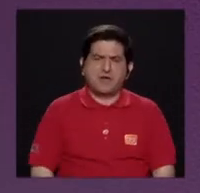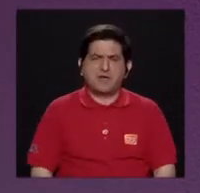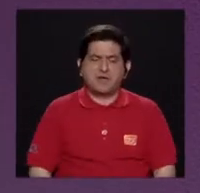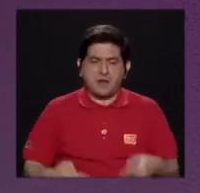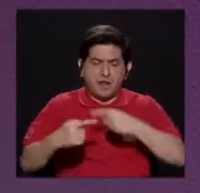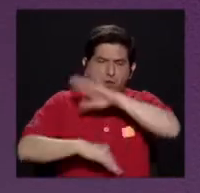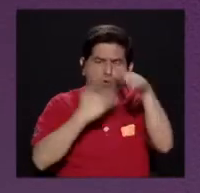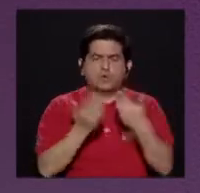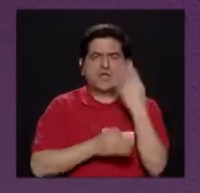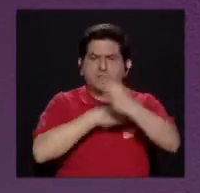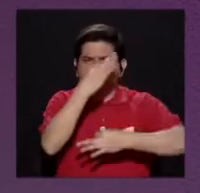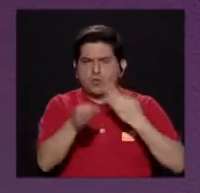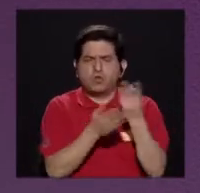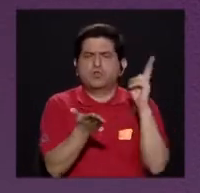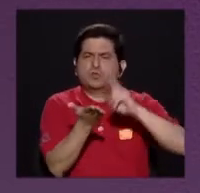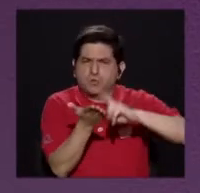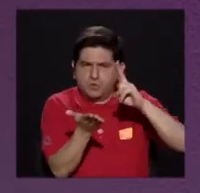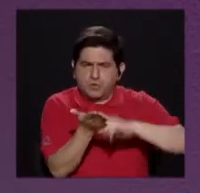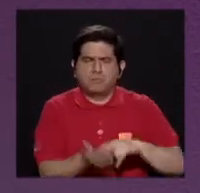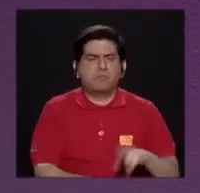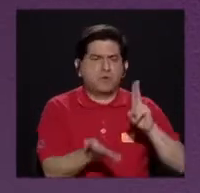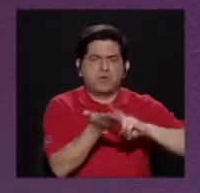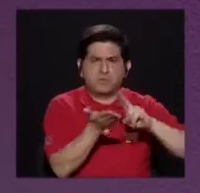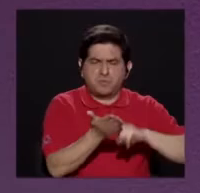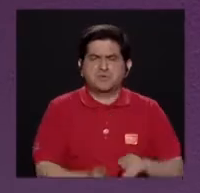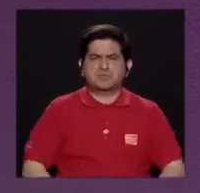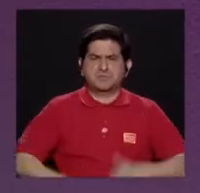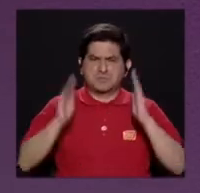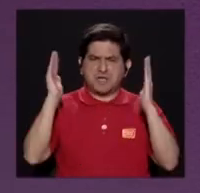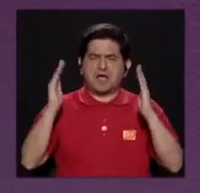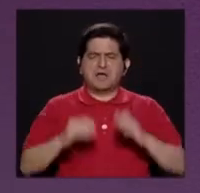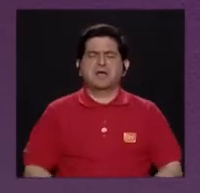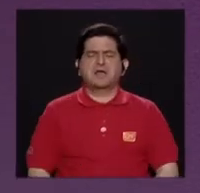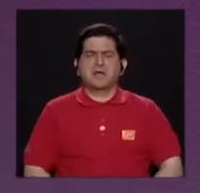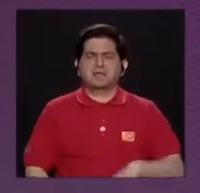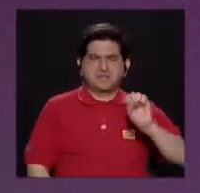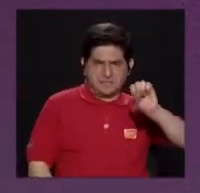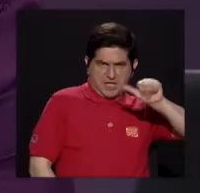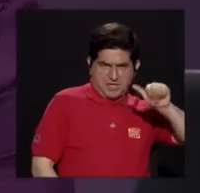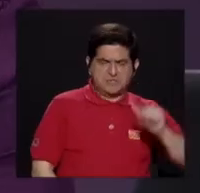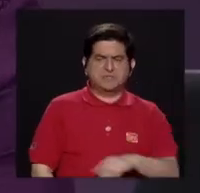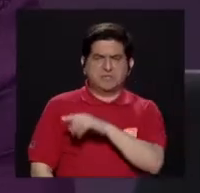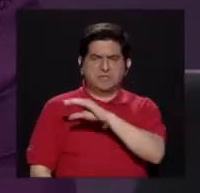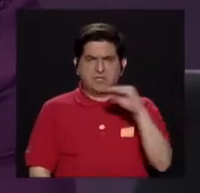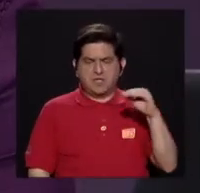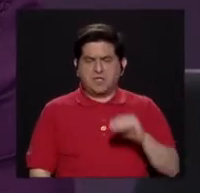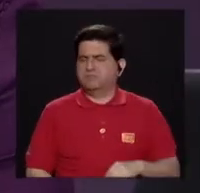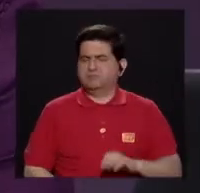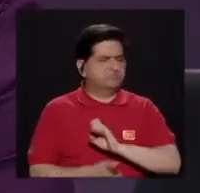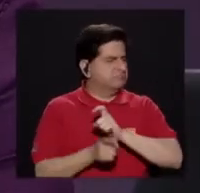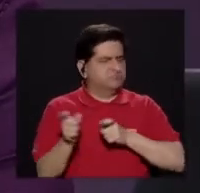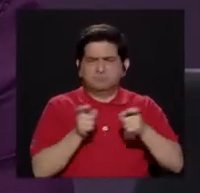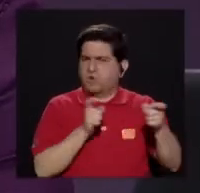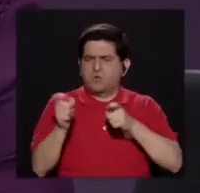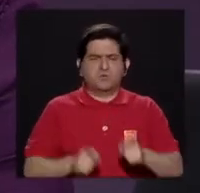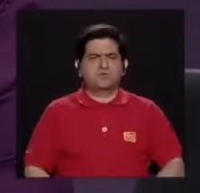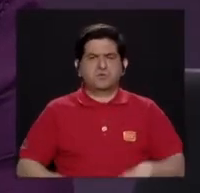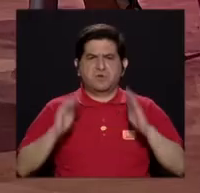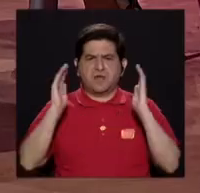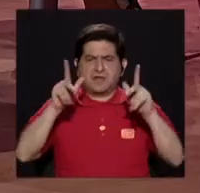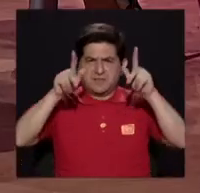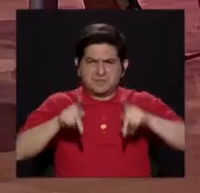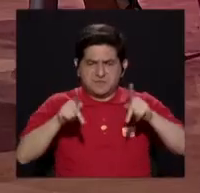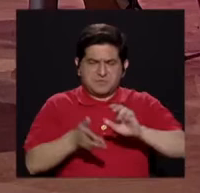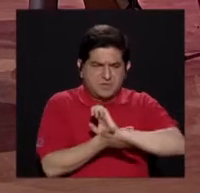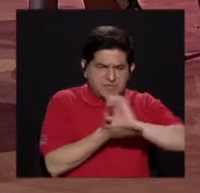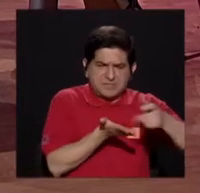todo tipo de impuestos, contra los impuestos a la sociedad, a las grandes sociedades, contra el control a los grandes evasores, y echándole una carga